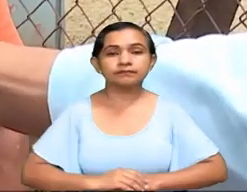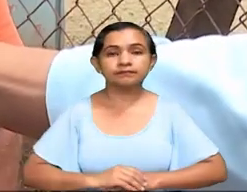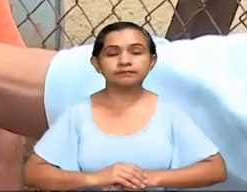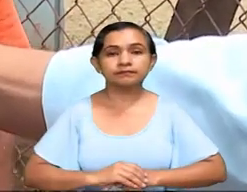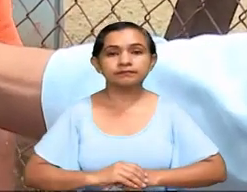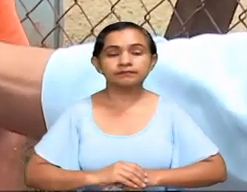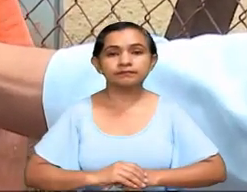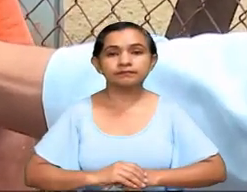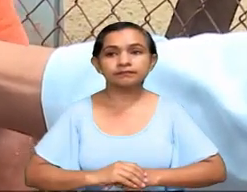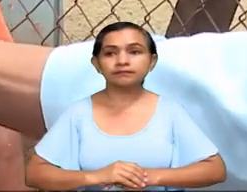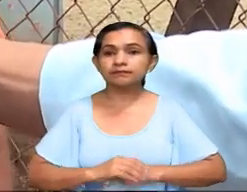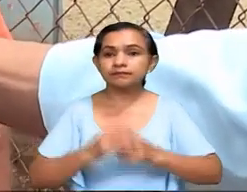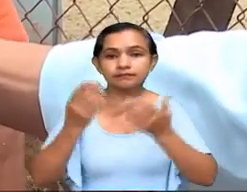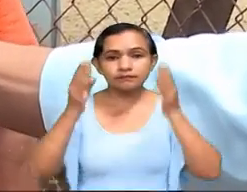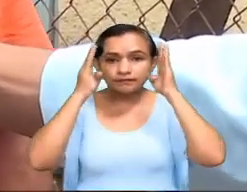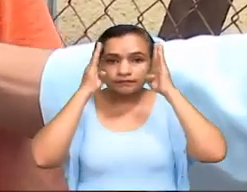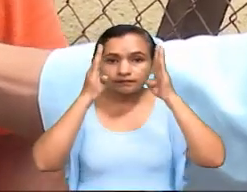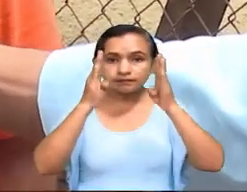la expectativa